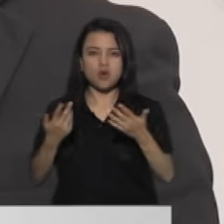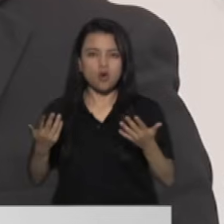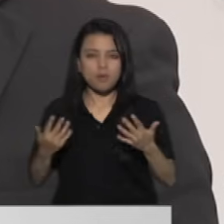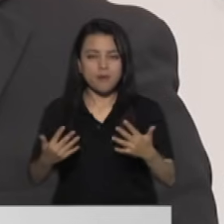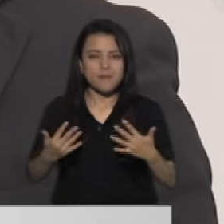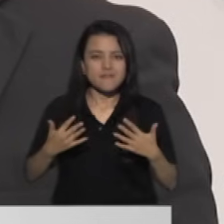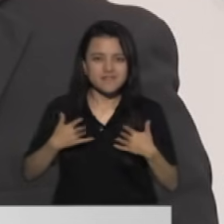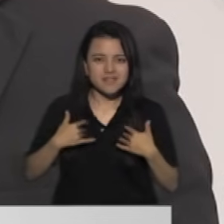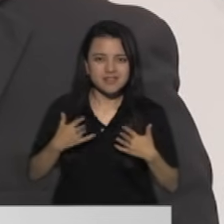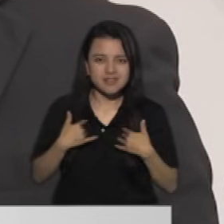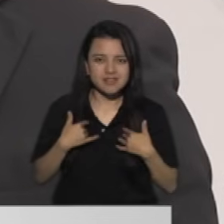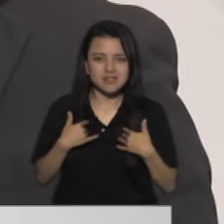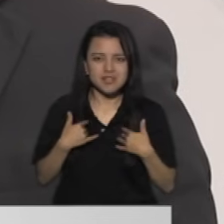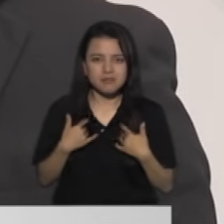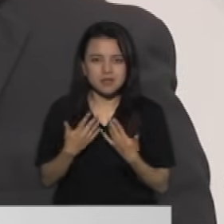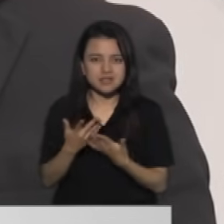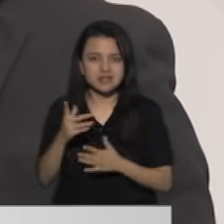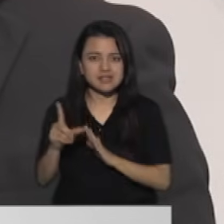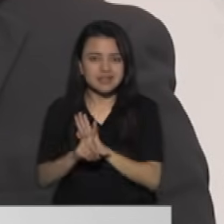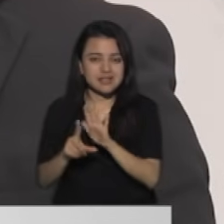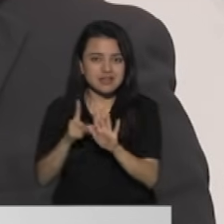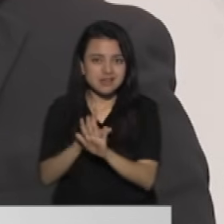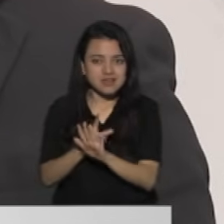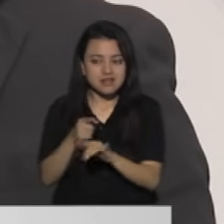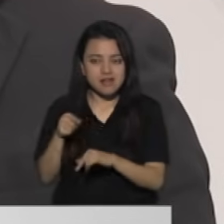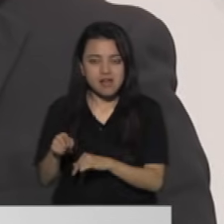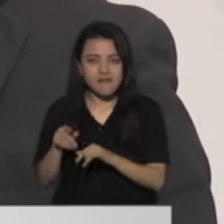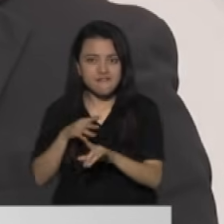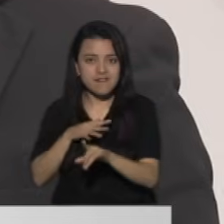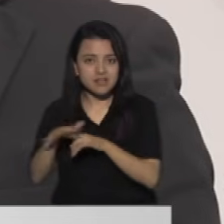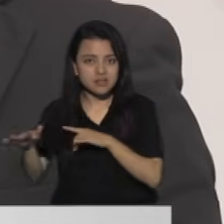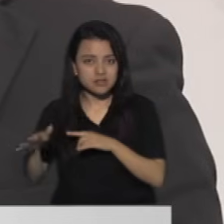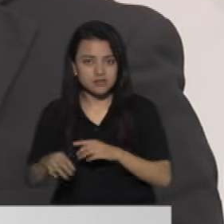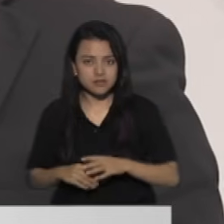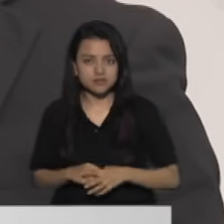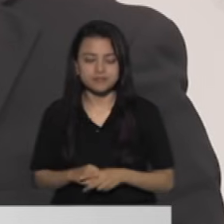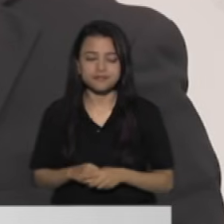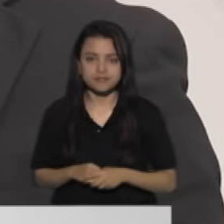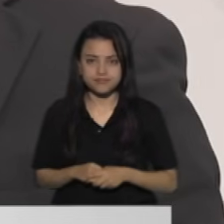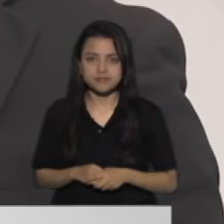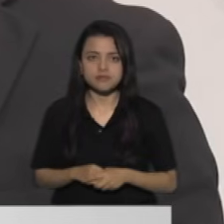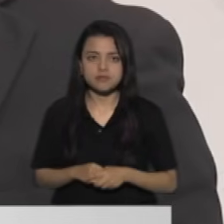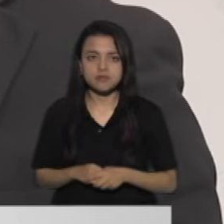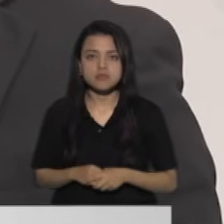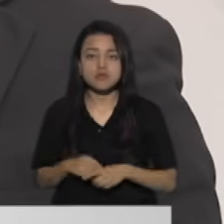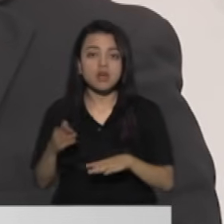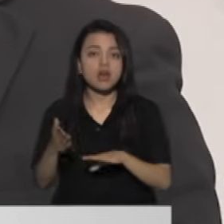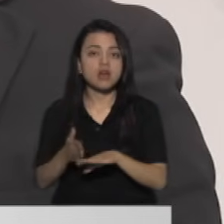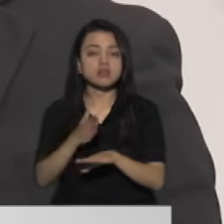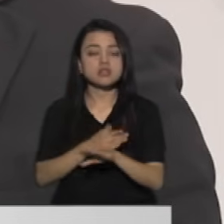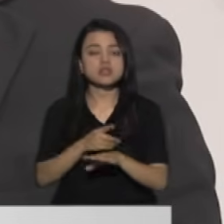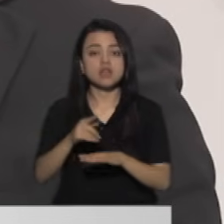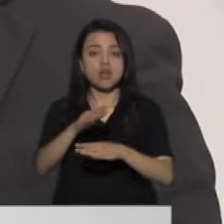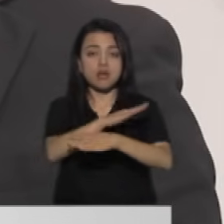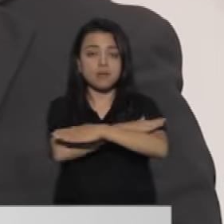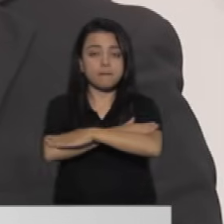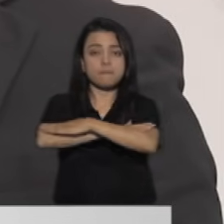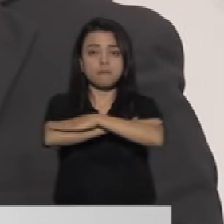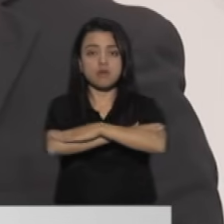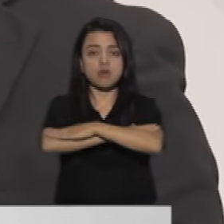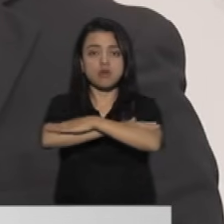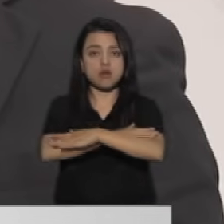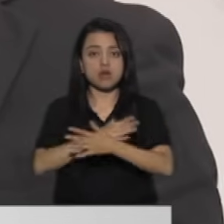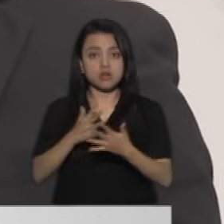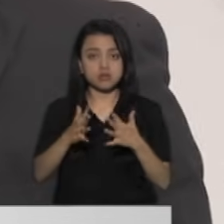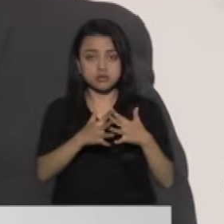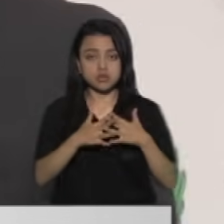hacia los Estados Unidos irregularmente. También tenían la modalidad de adelanto de citas en la Embajada Americana en la